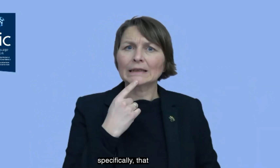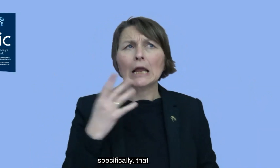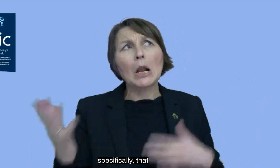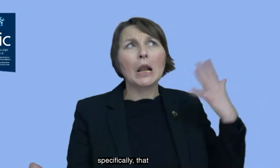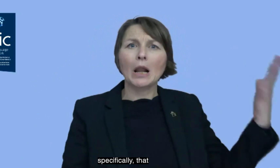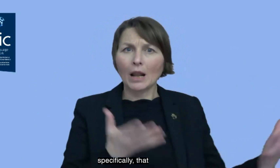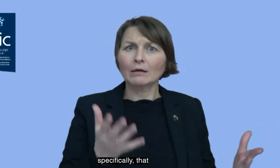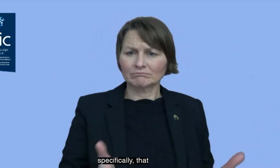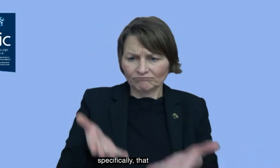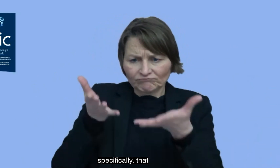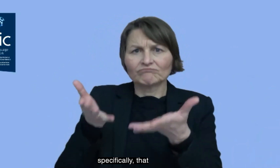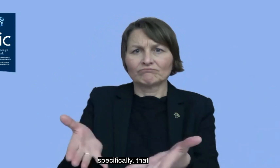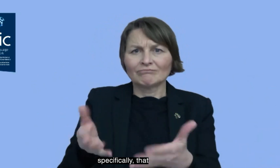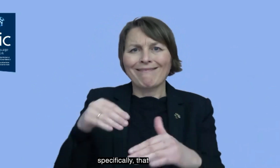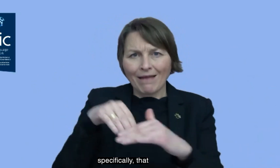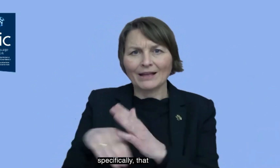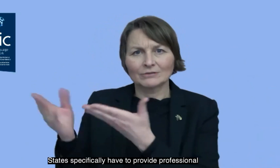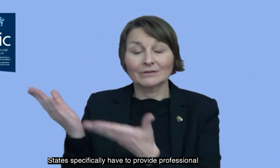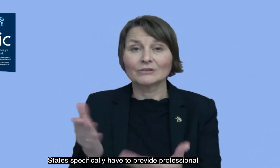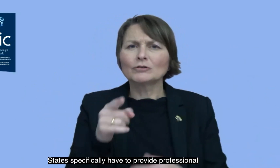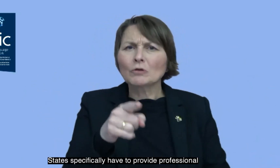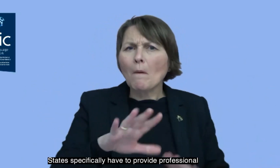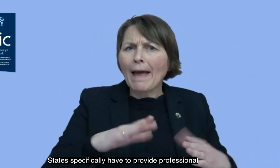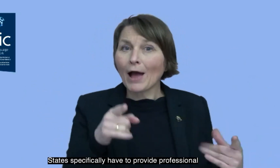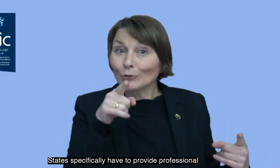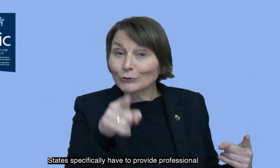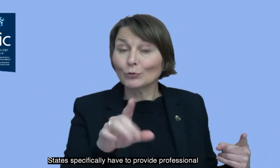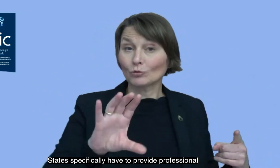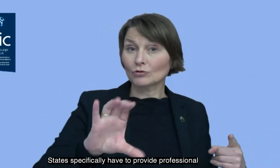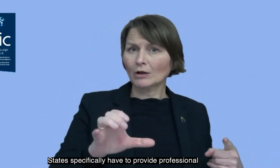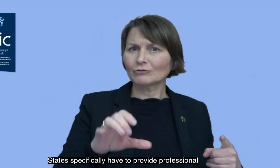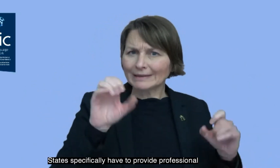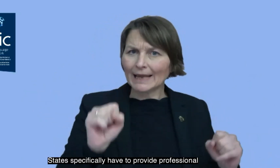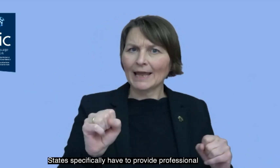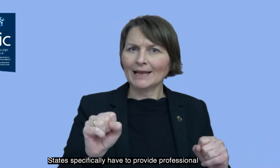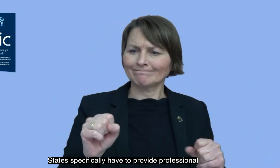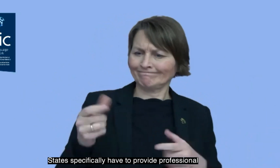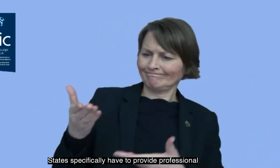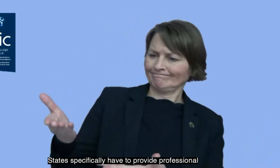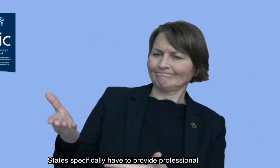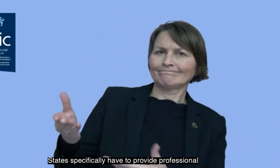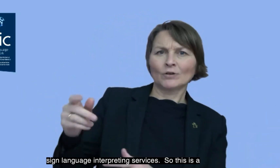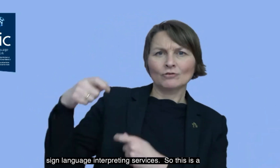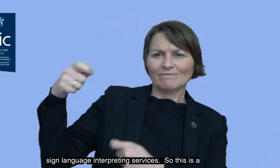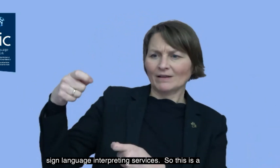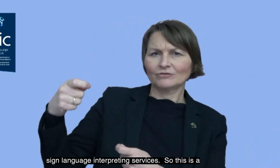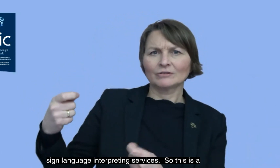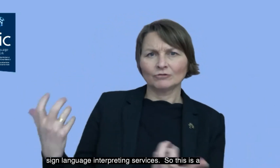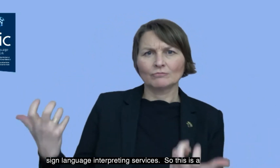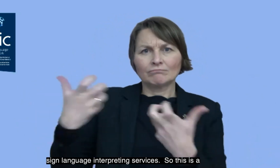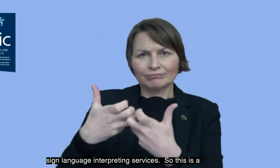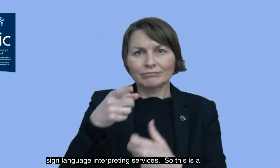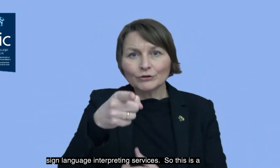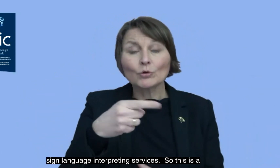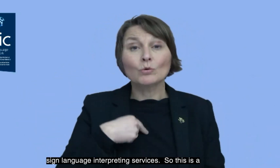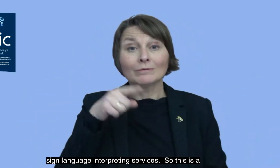especifica que los estados deben de ofrecer los servicios profesionales de lengua de signos. Así